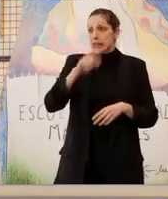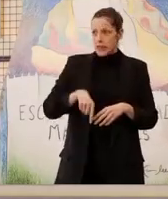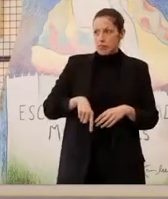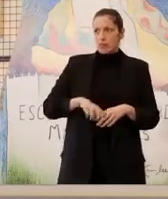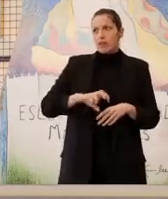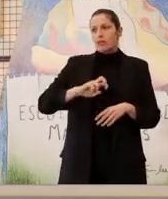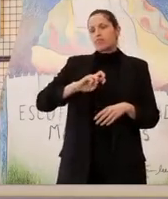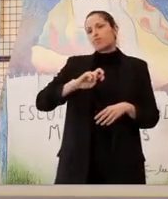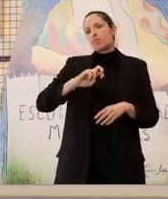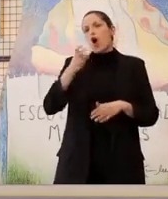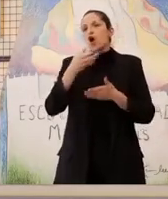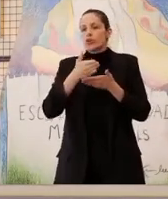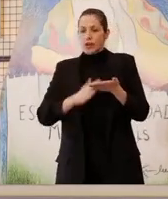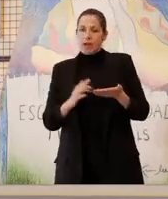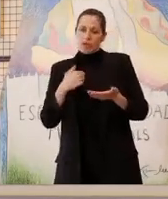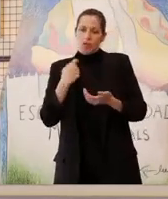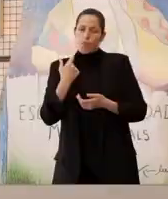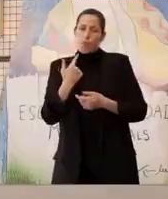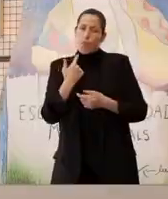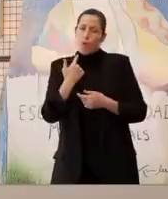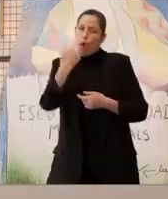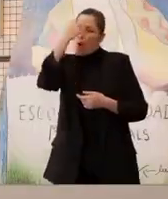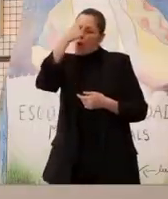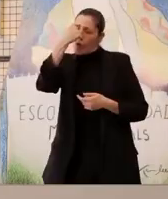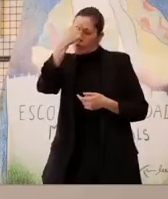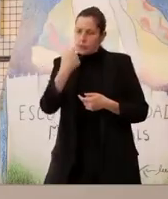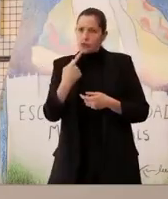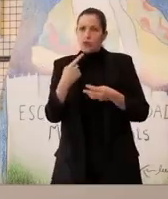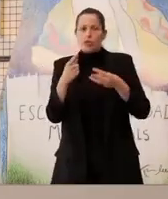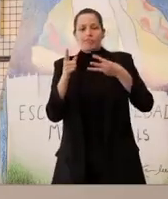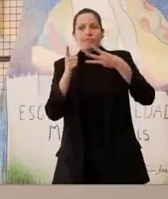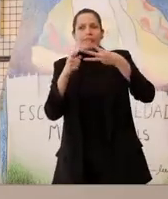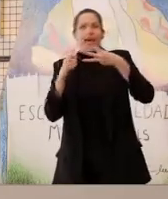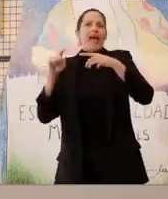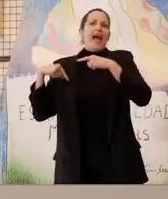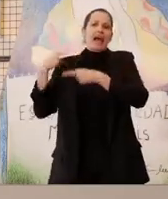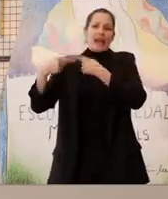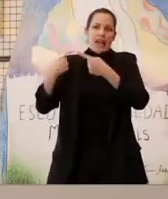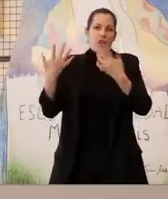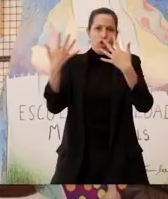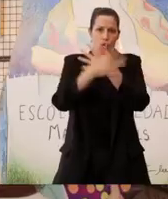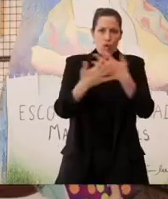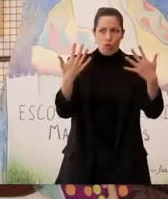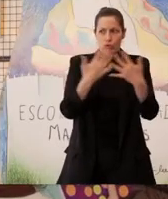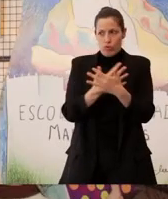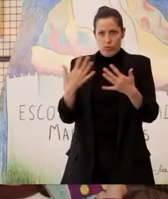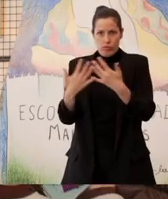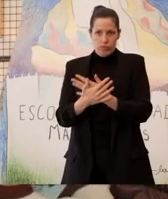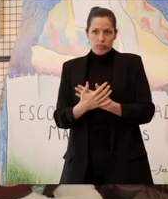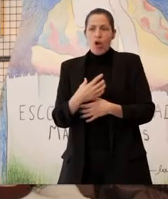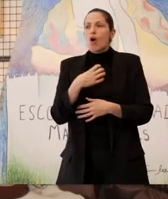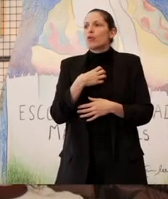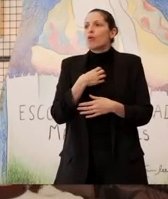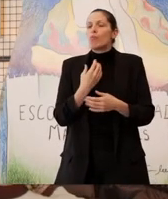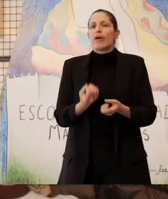obsesión que cultivo bastante que fuesen intergeneracionales no podemos hacer unas